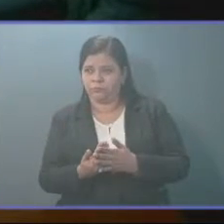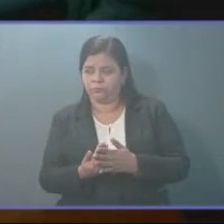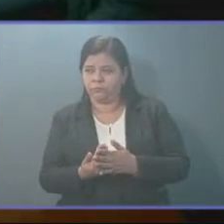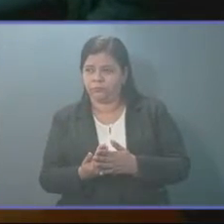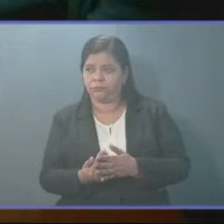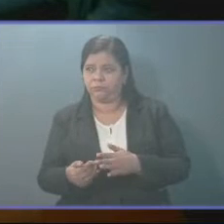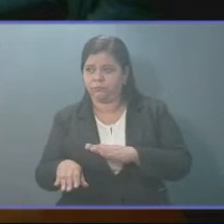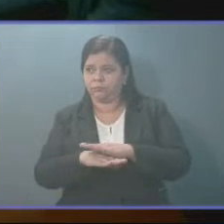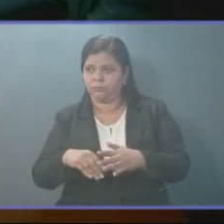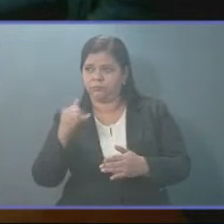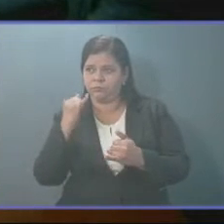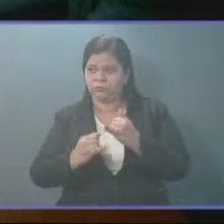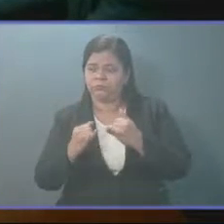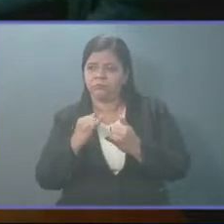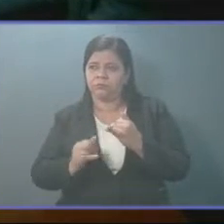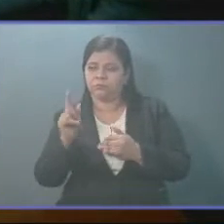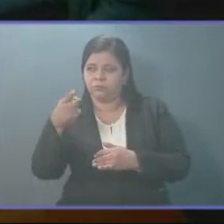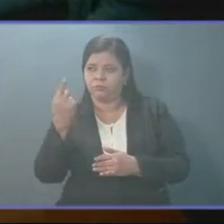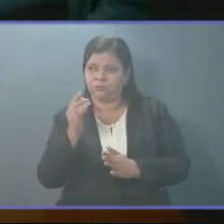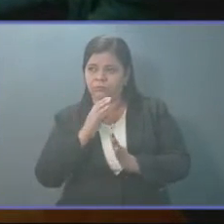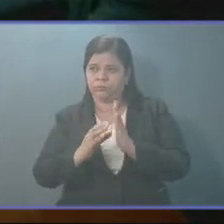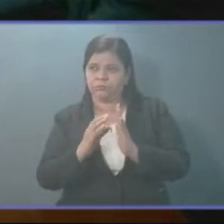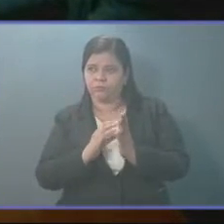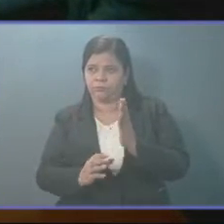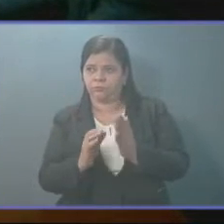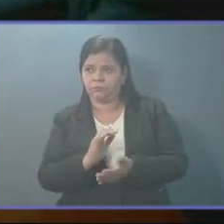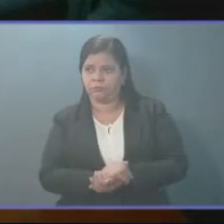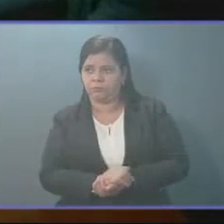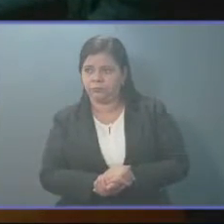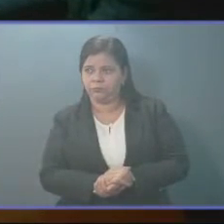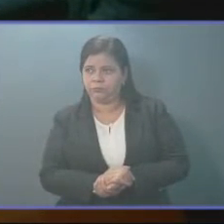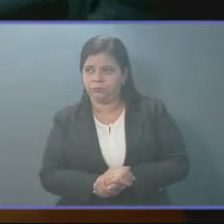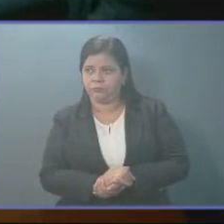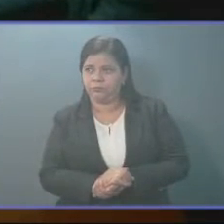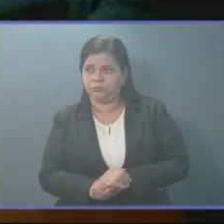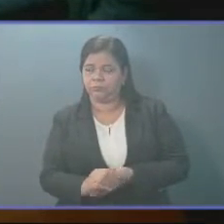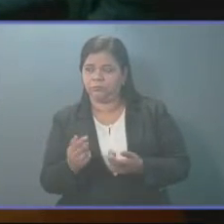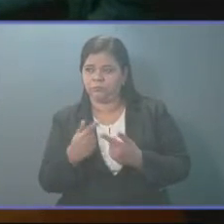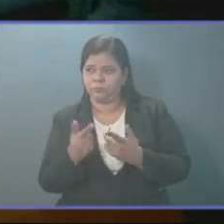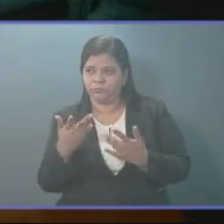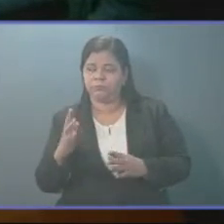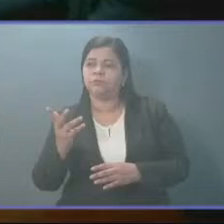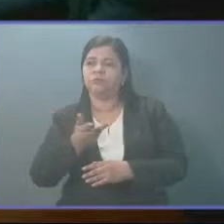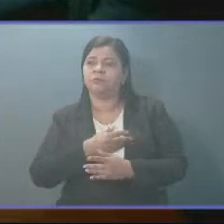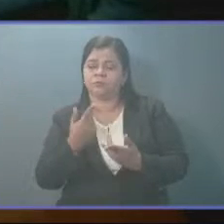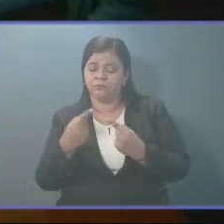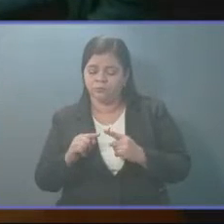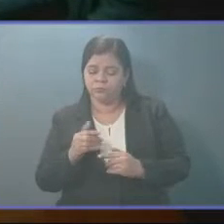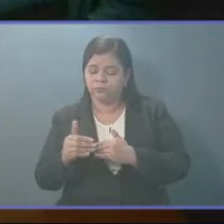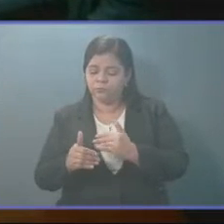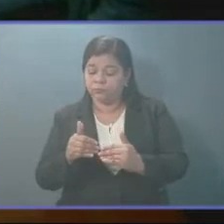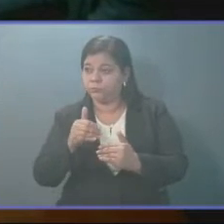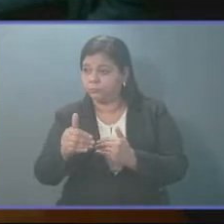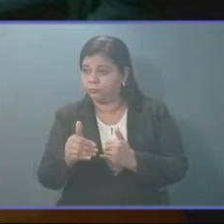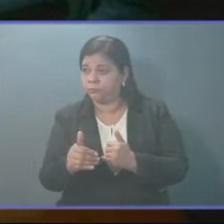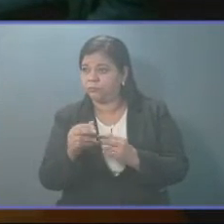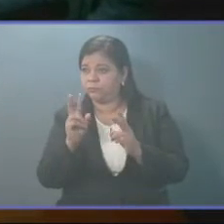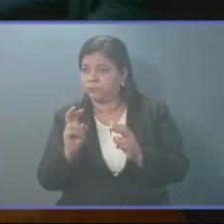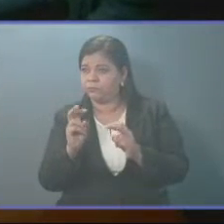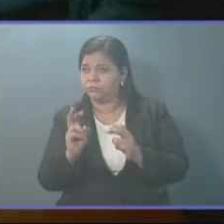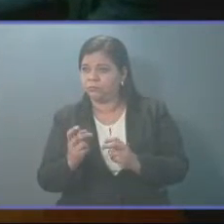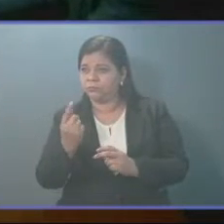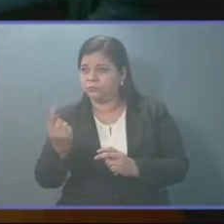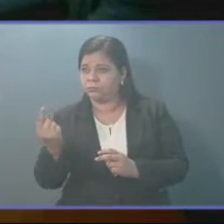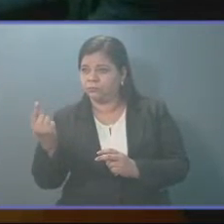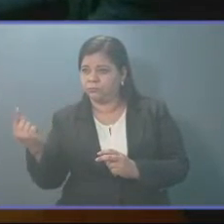de este primer inciso. El segundo inciso dice: la desigualdad procesal del trabajador en el litigio con respecto al